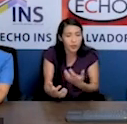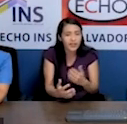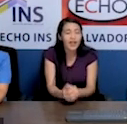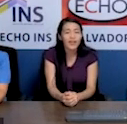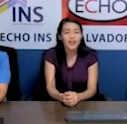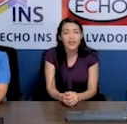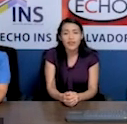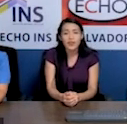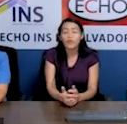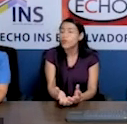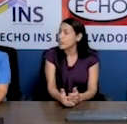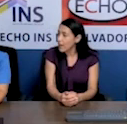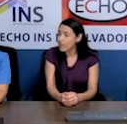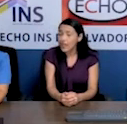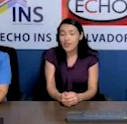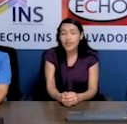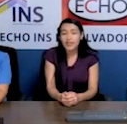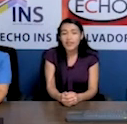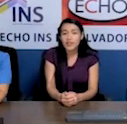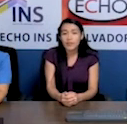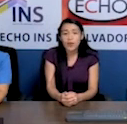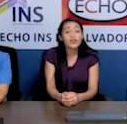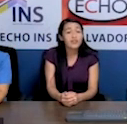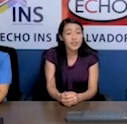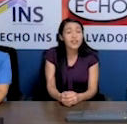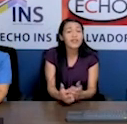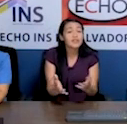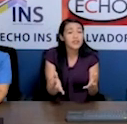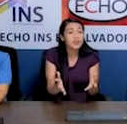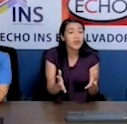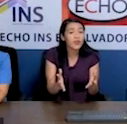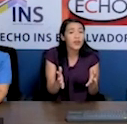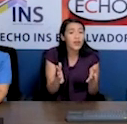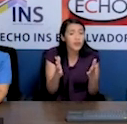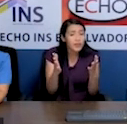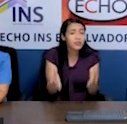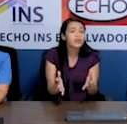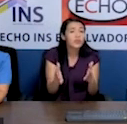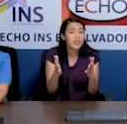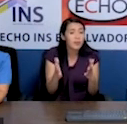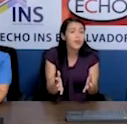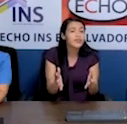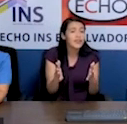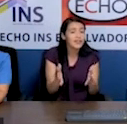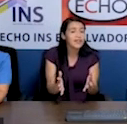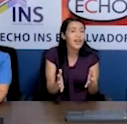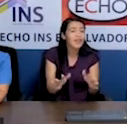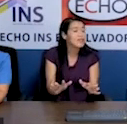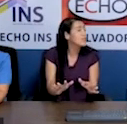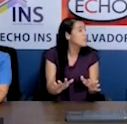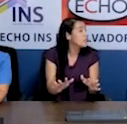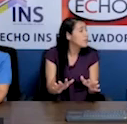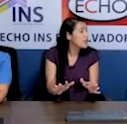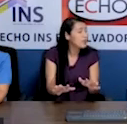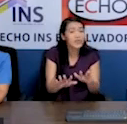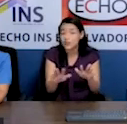accesible, económica y confortable. Y puedo decir que trascendió en un entorno de amor, tranquilidad